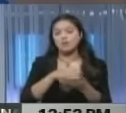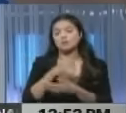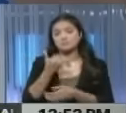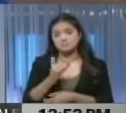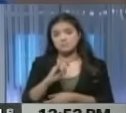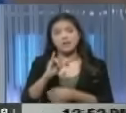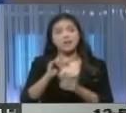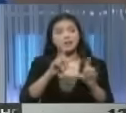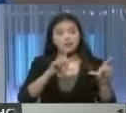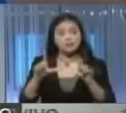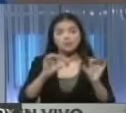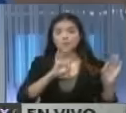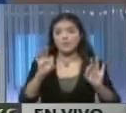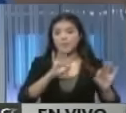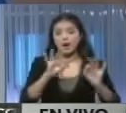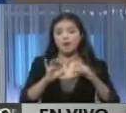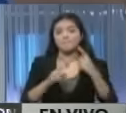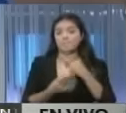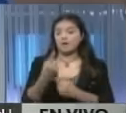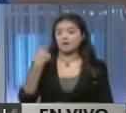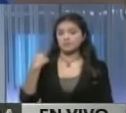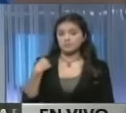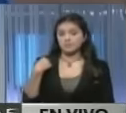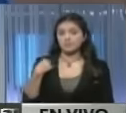tenían preparado para el día de ayer,